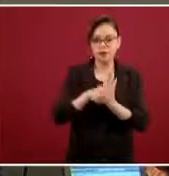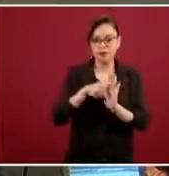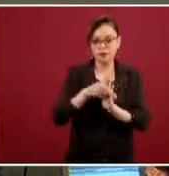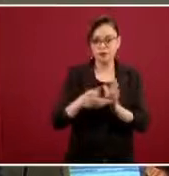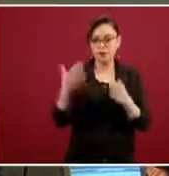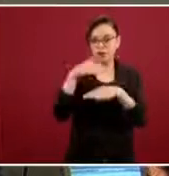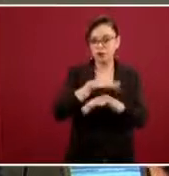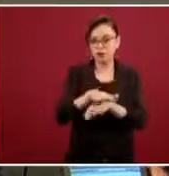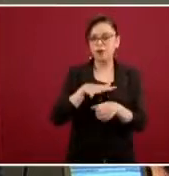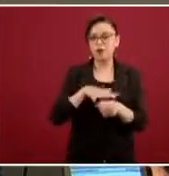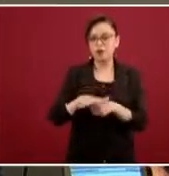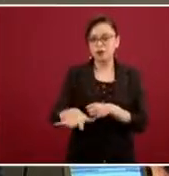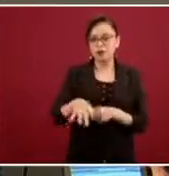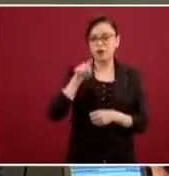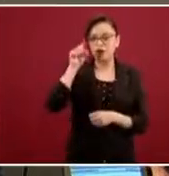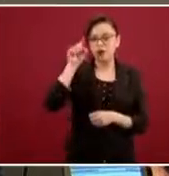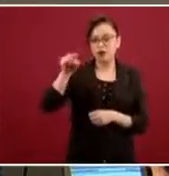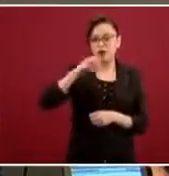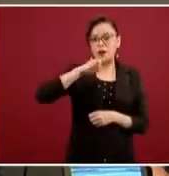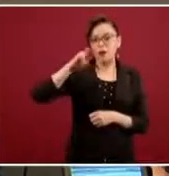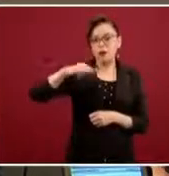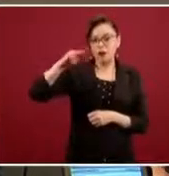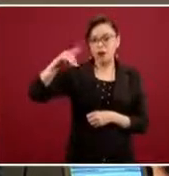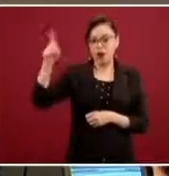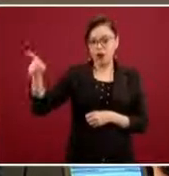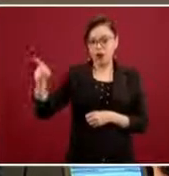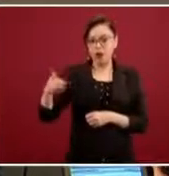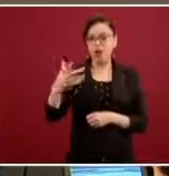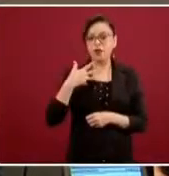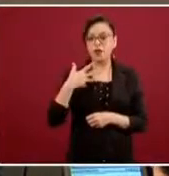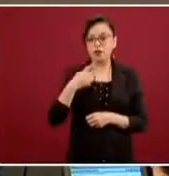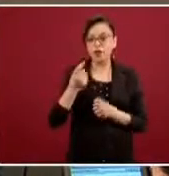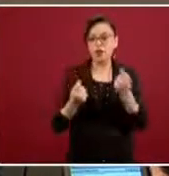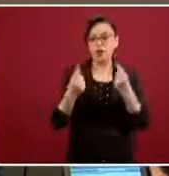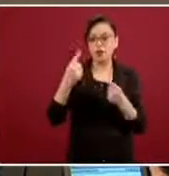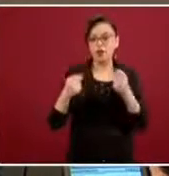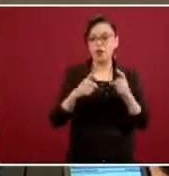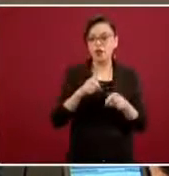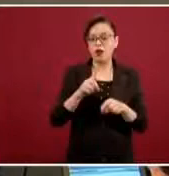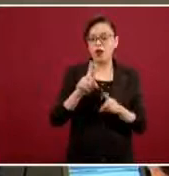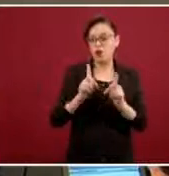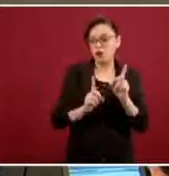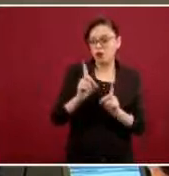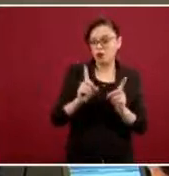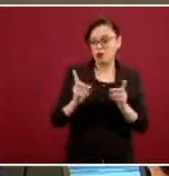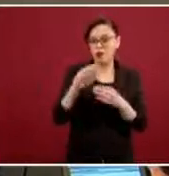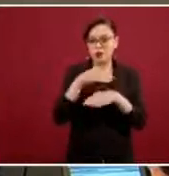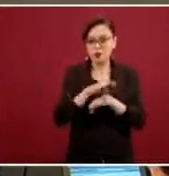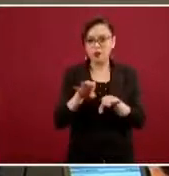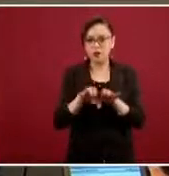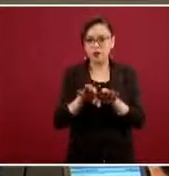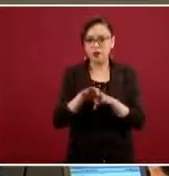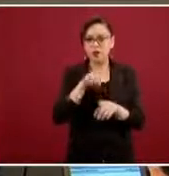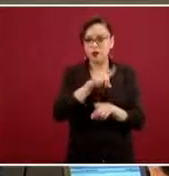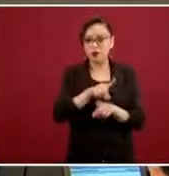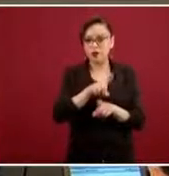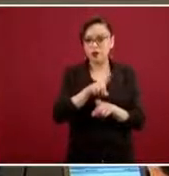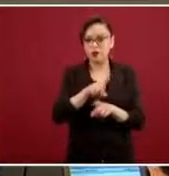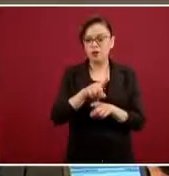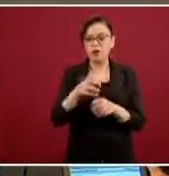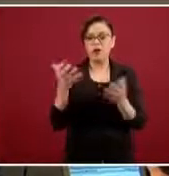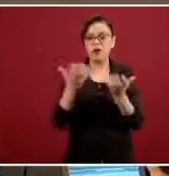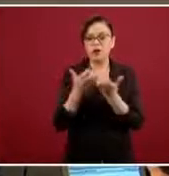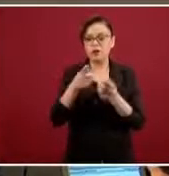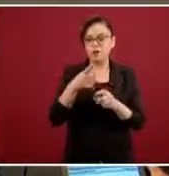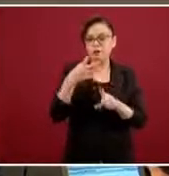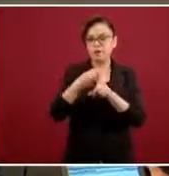de Michoacán y una duda que se había planteado sobre el proceso de reparación de ventiladores en